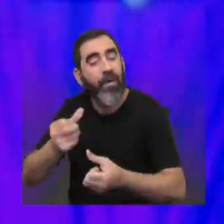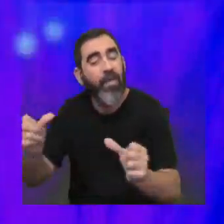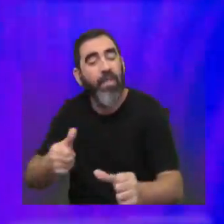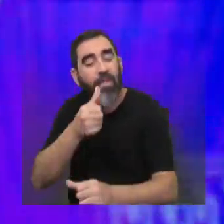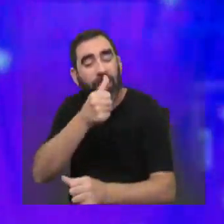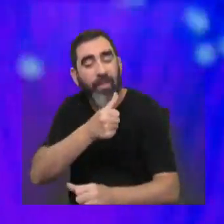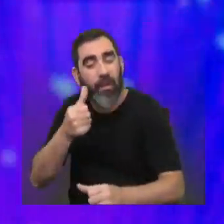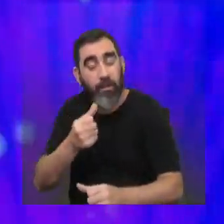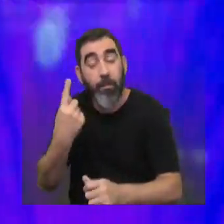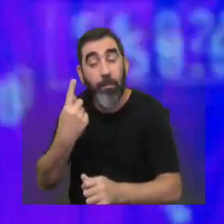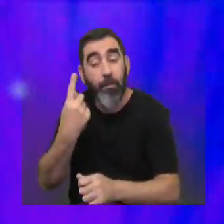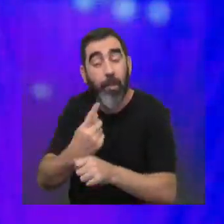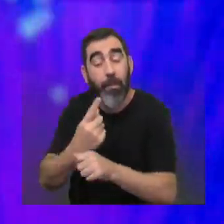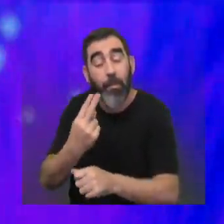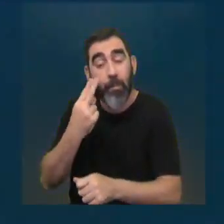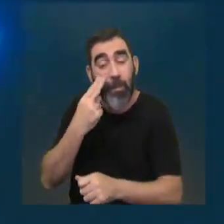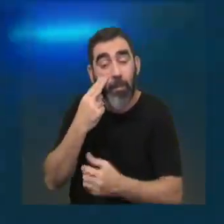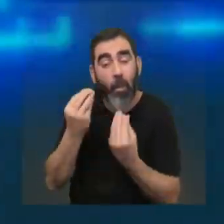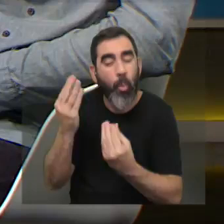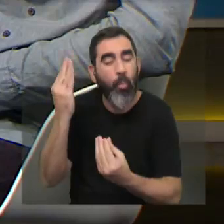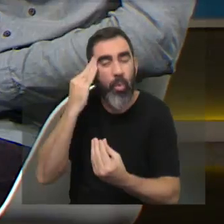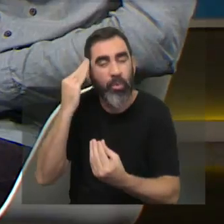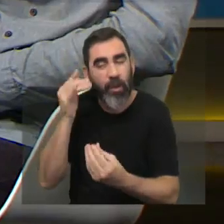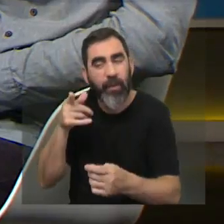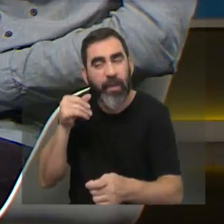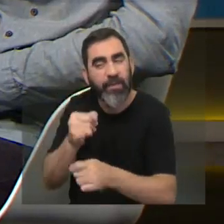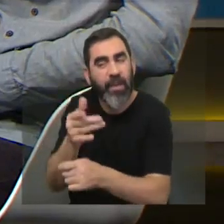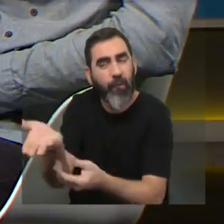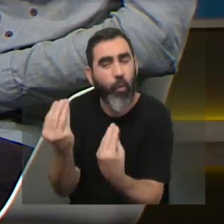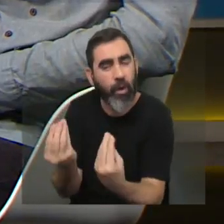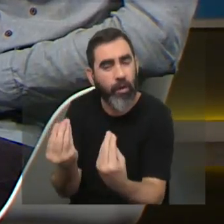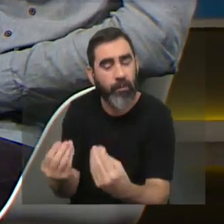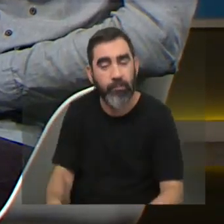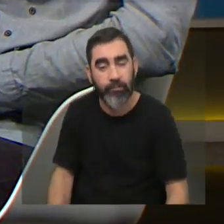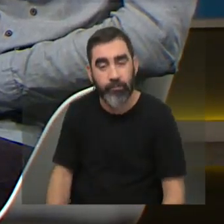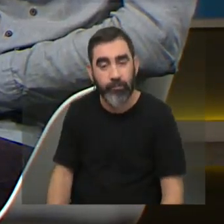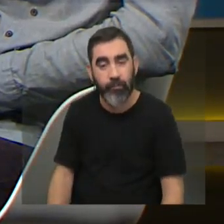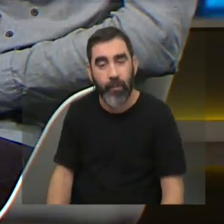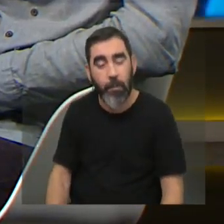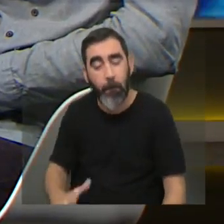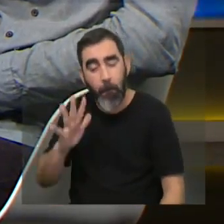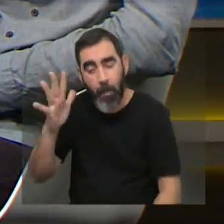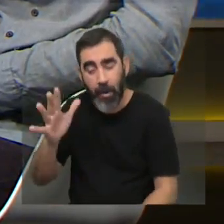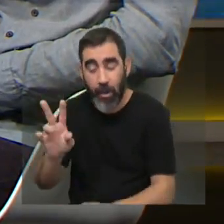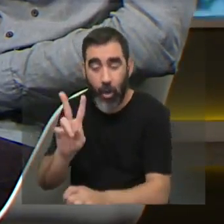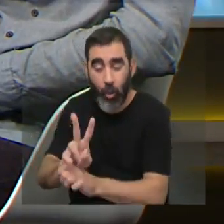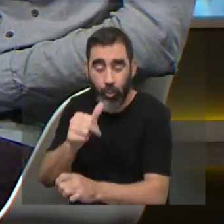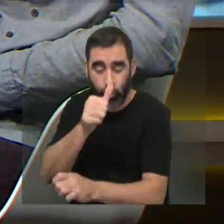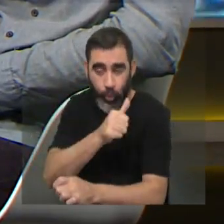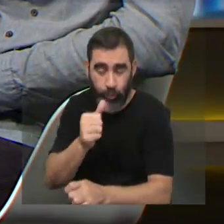resolviendo. Entonces ya el primer problema es, ¿cómo sabemos que se está equivocando? Y supongamos que tenemos eso medianamente